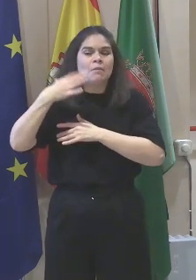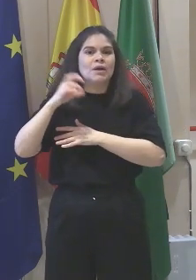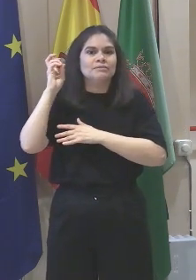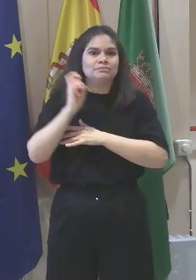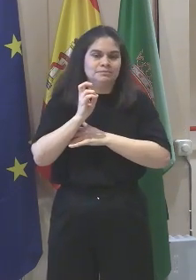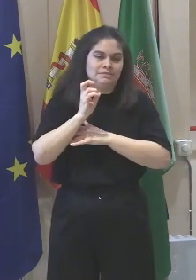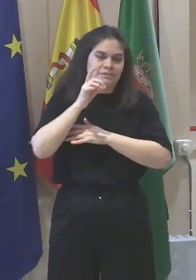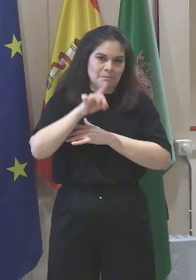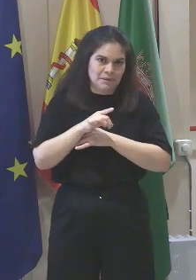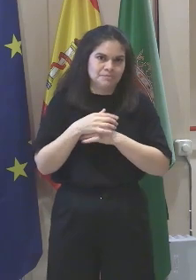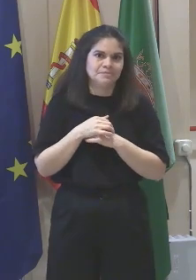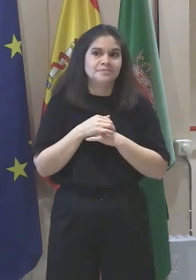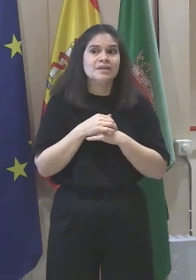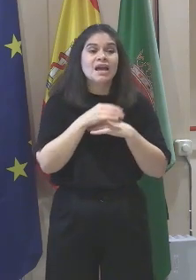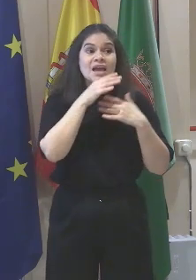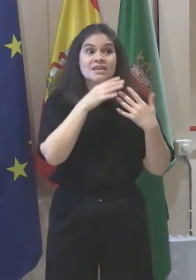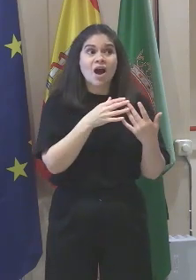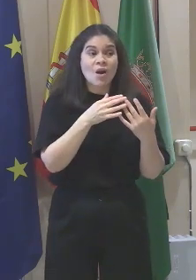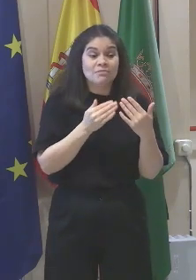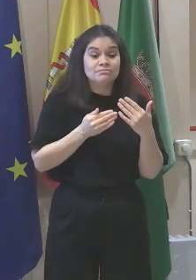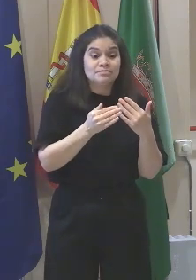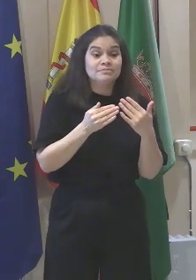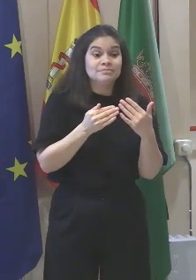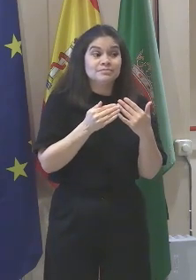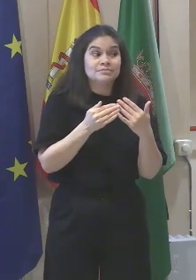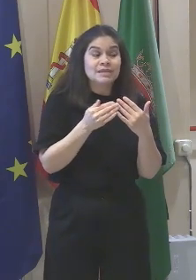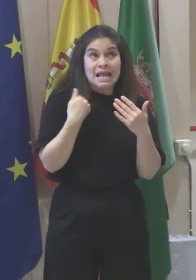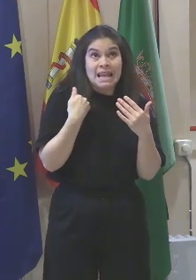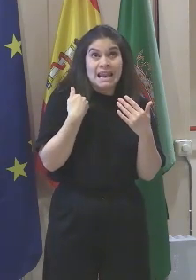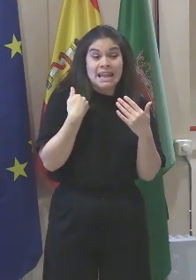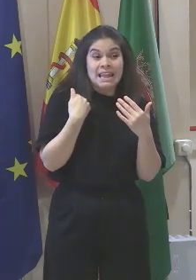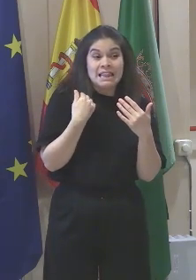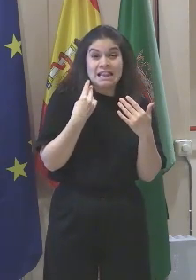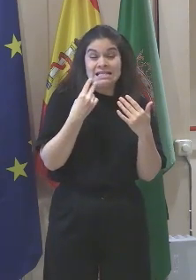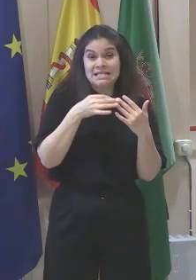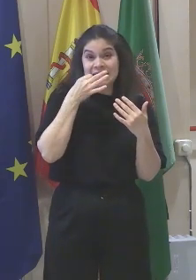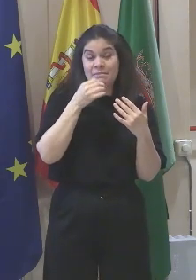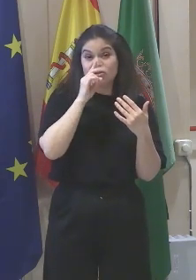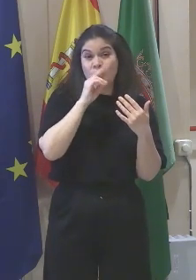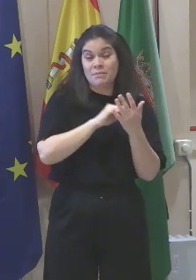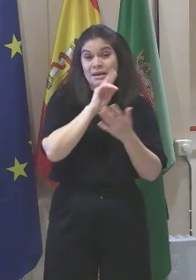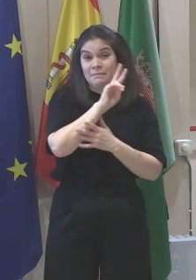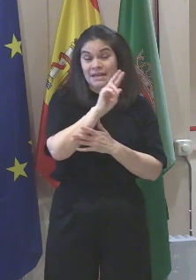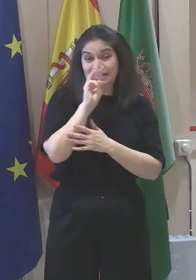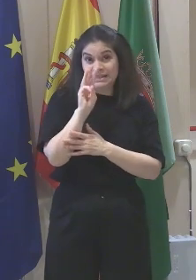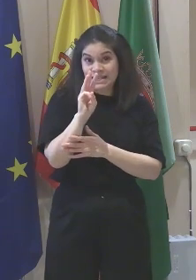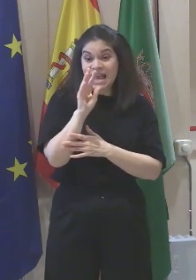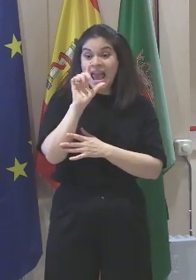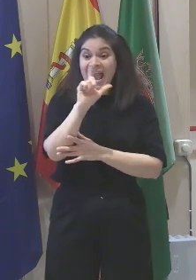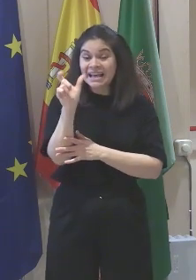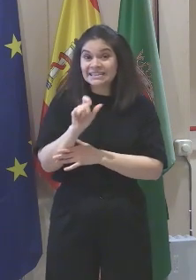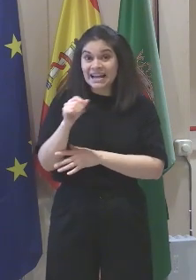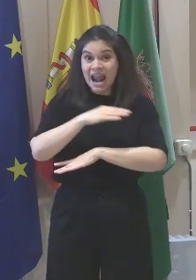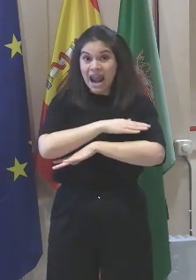nuestro medio. Y mientras tanto, en septiembre del 2023, en Italia, la ministra de Sanidad